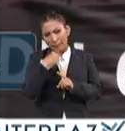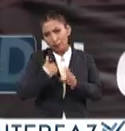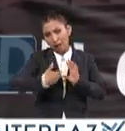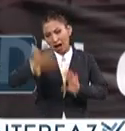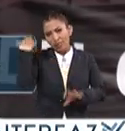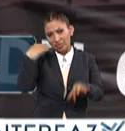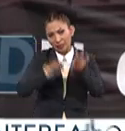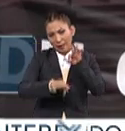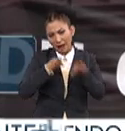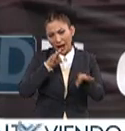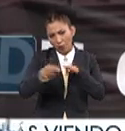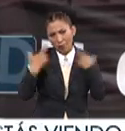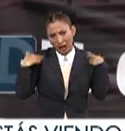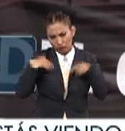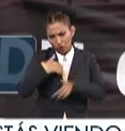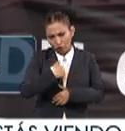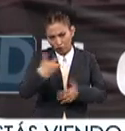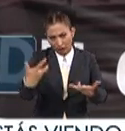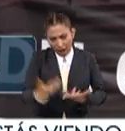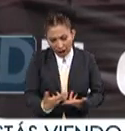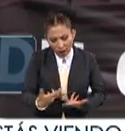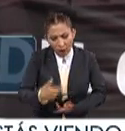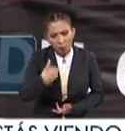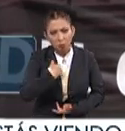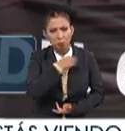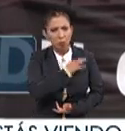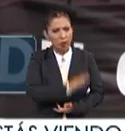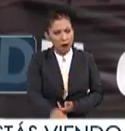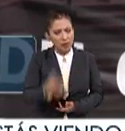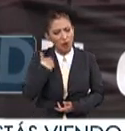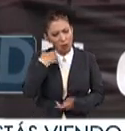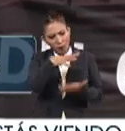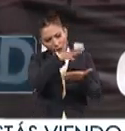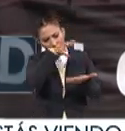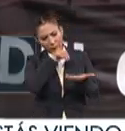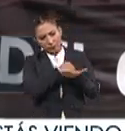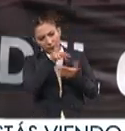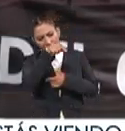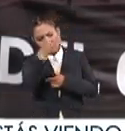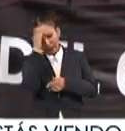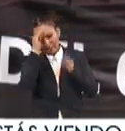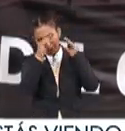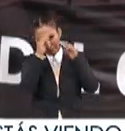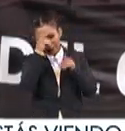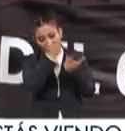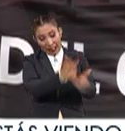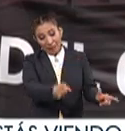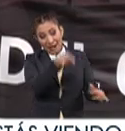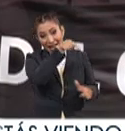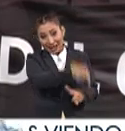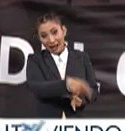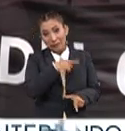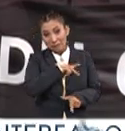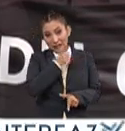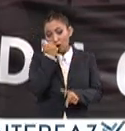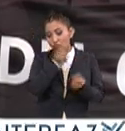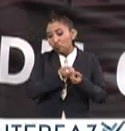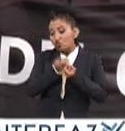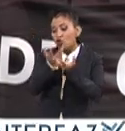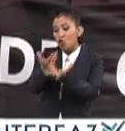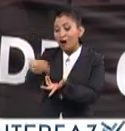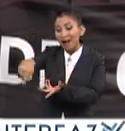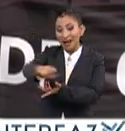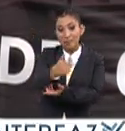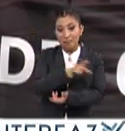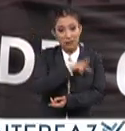mi labor como docente, yo puedo reproducir ese pensamiento liberal en mis alumnos. Que